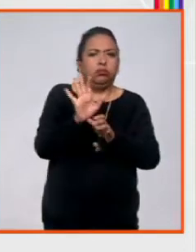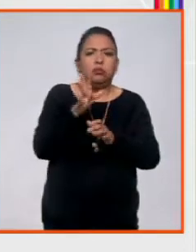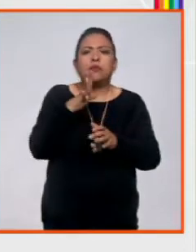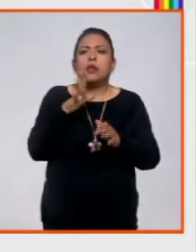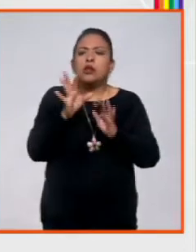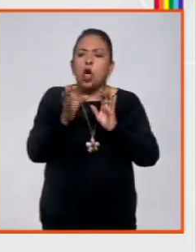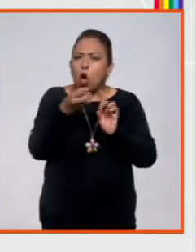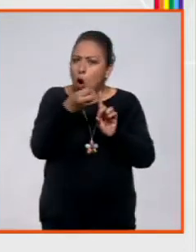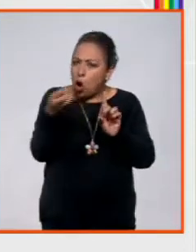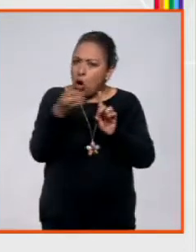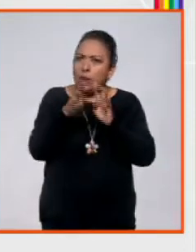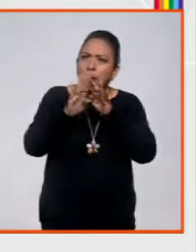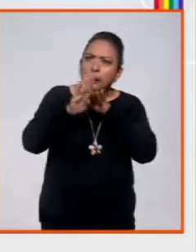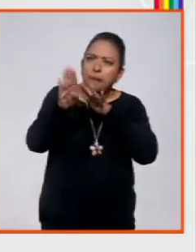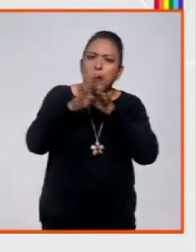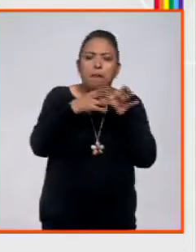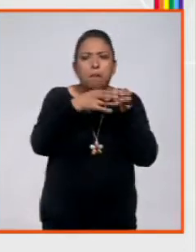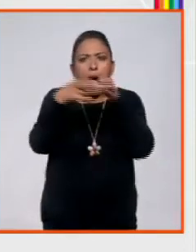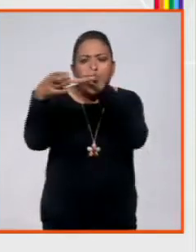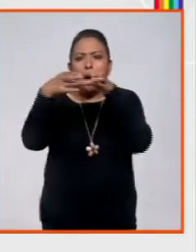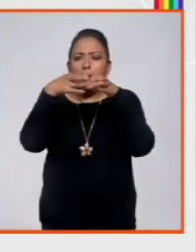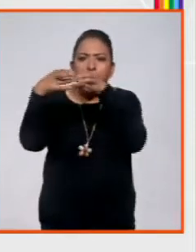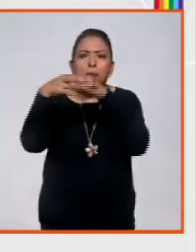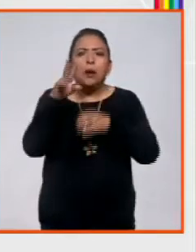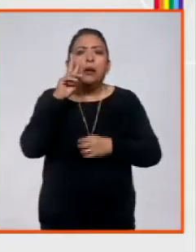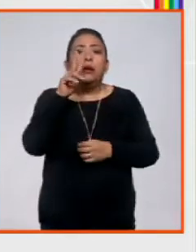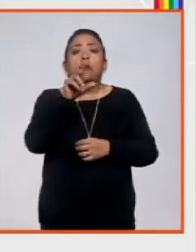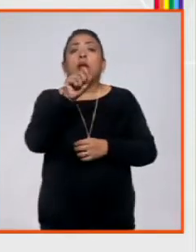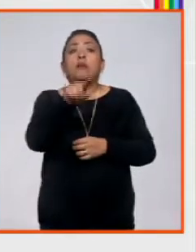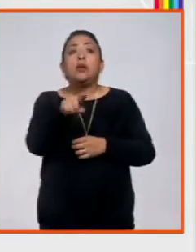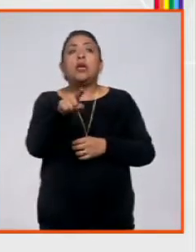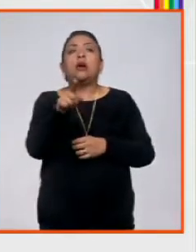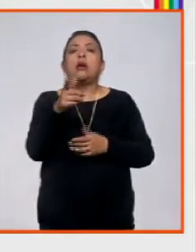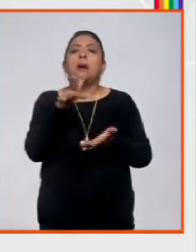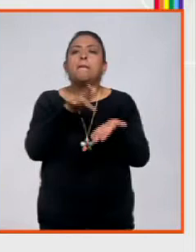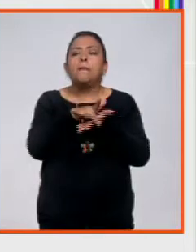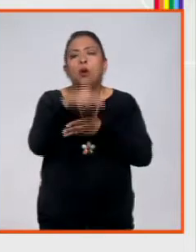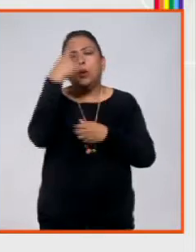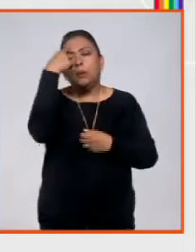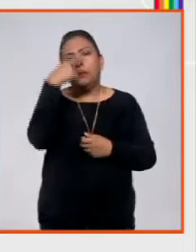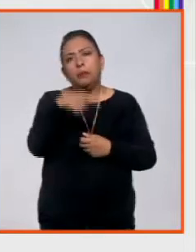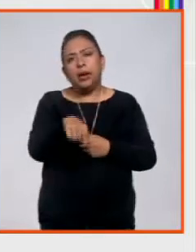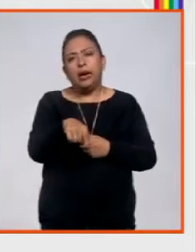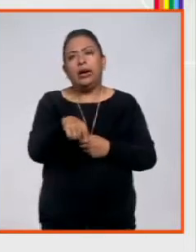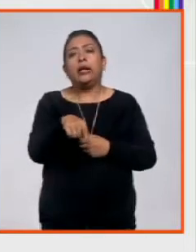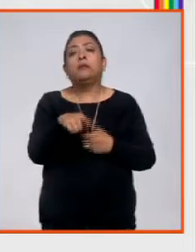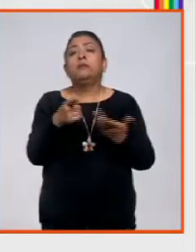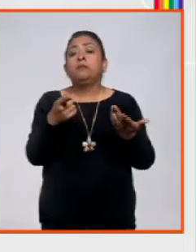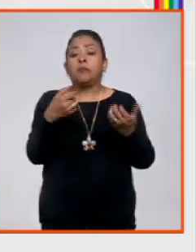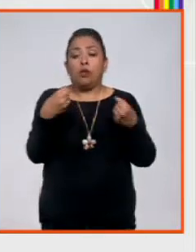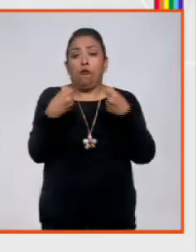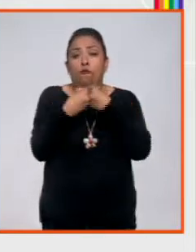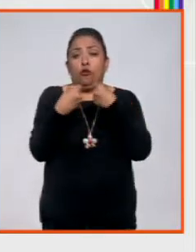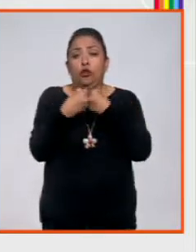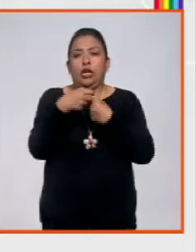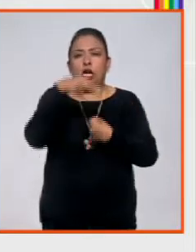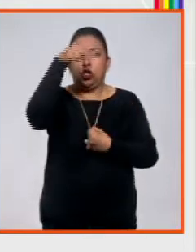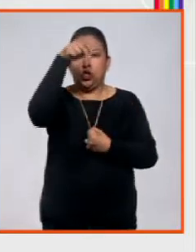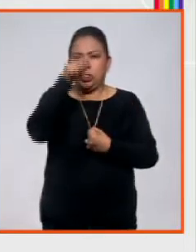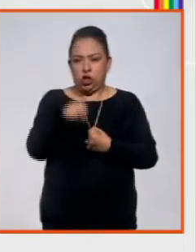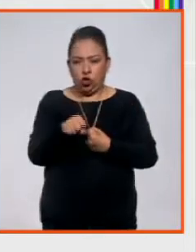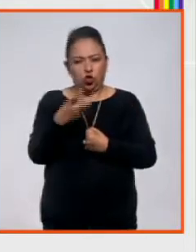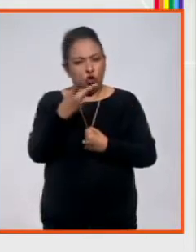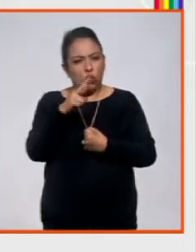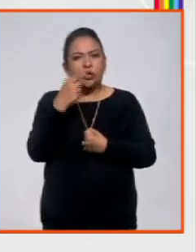migración ordenada y por supuesto también estamos viendo el incentivo hacia las fronteras del norte y el sur para